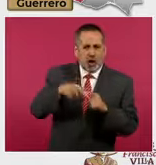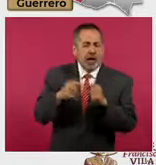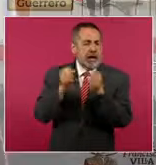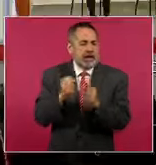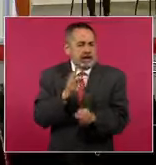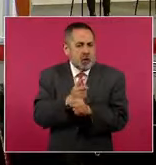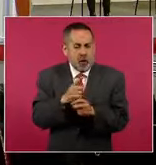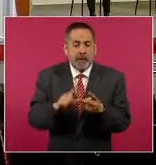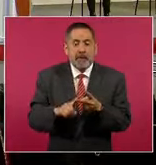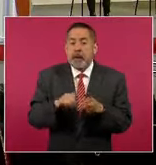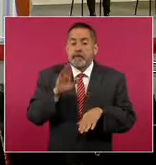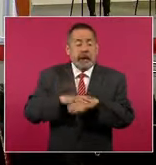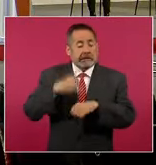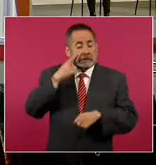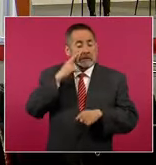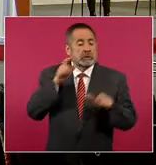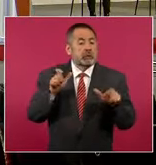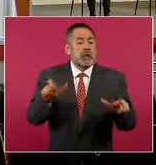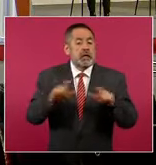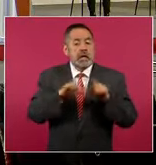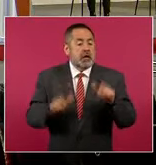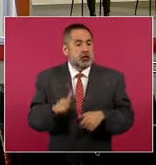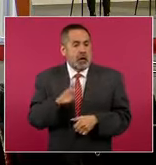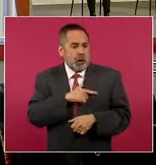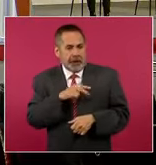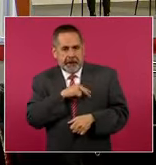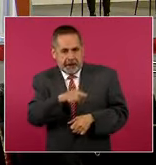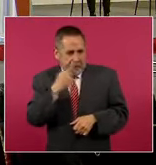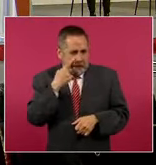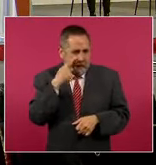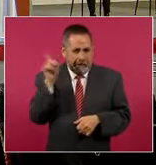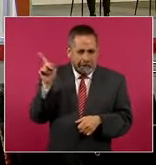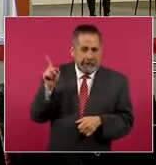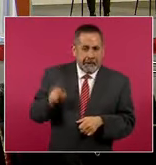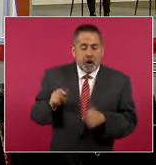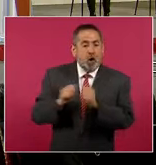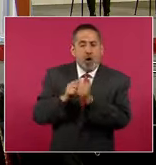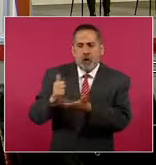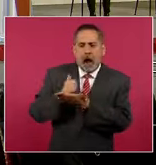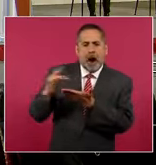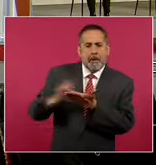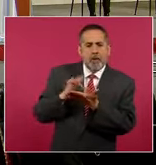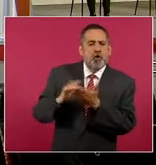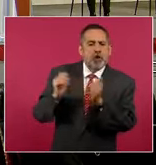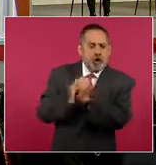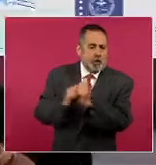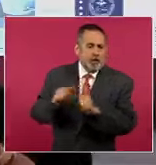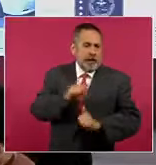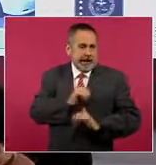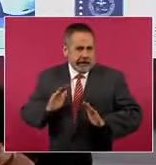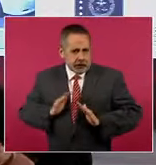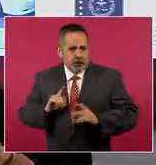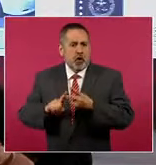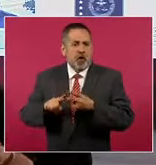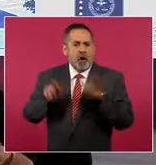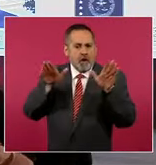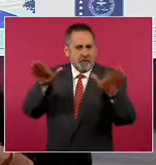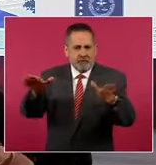Principalmente ha estado la Guardia Nacional, como vemos aquí en los números, pero apoyado con el Ejército y Fuerza Aérea,